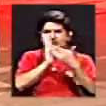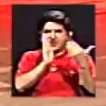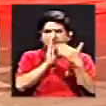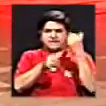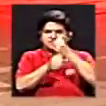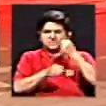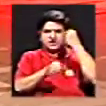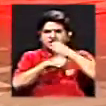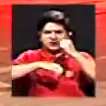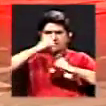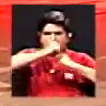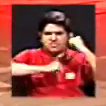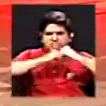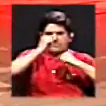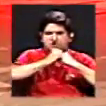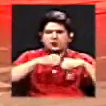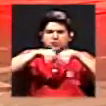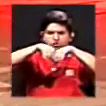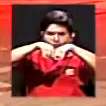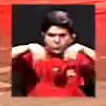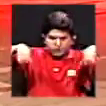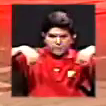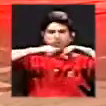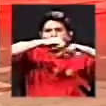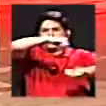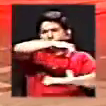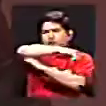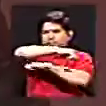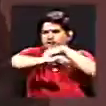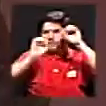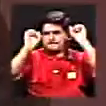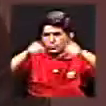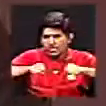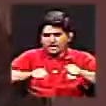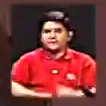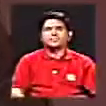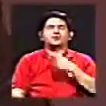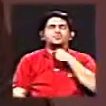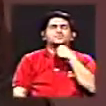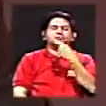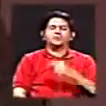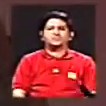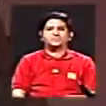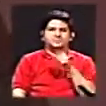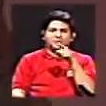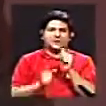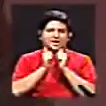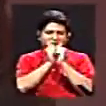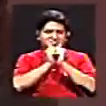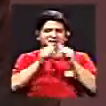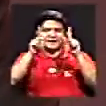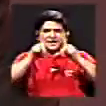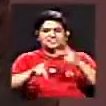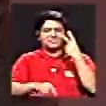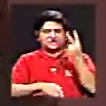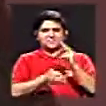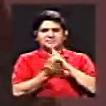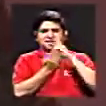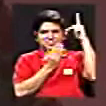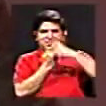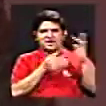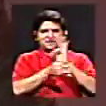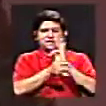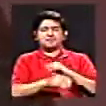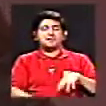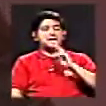obra de infraestructura, una alcantarilla, un puente? Bueno, un gusto estar aquí con ustedes y con los televidentes. En